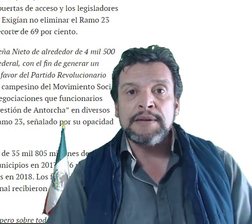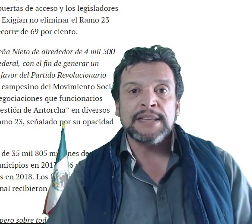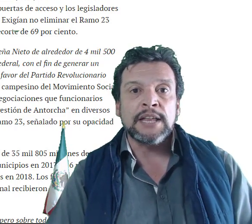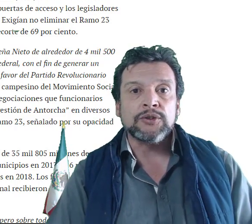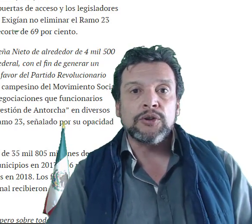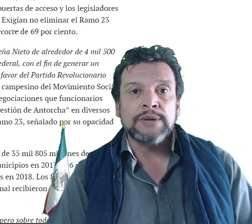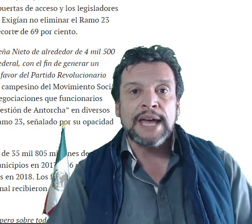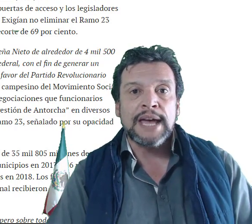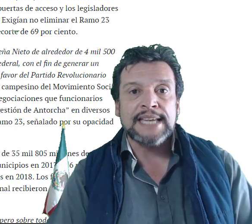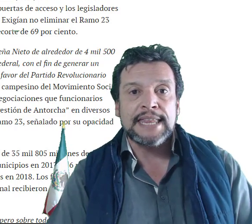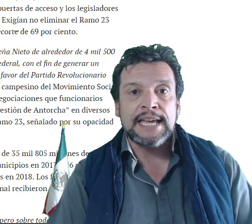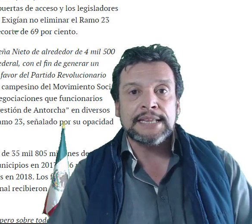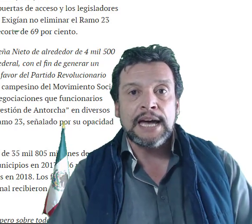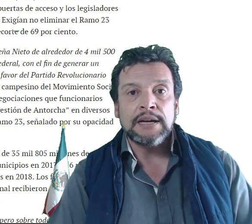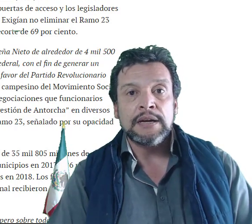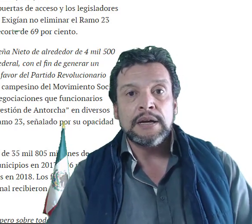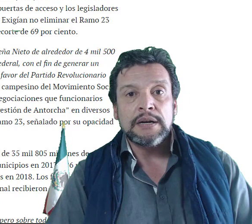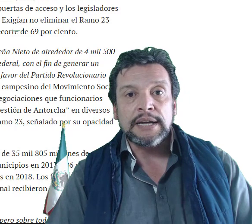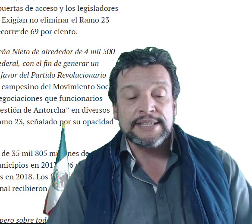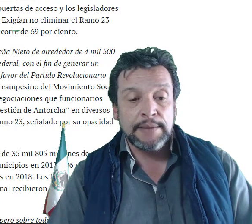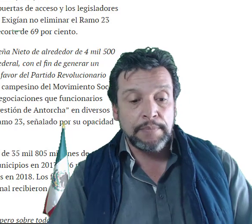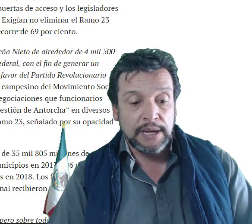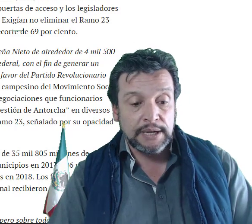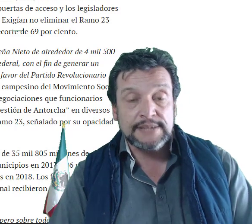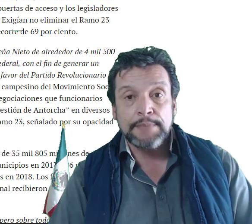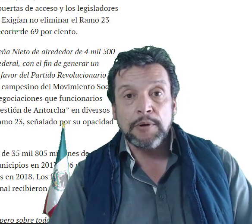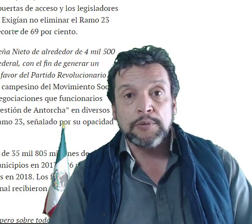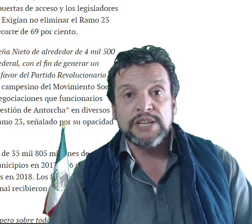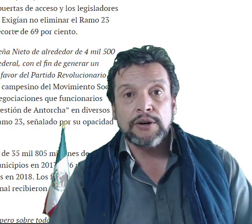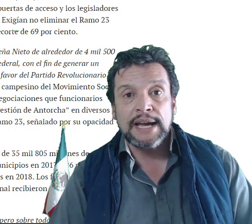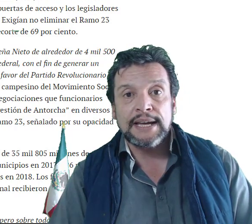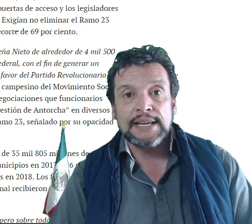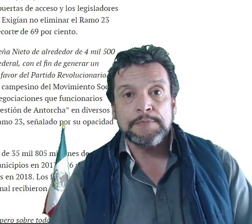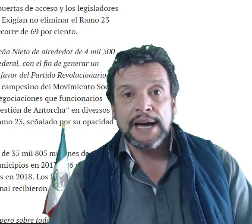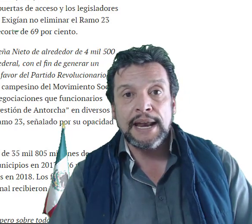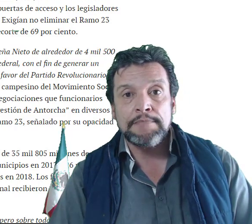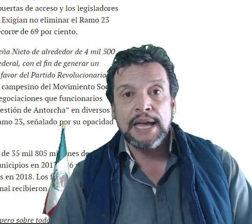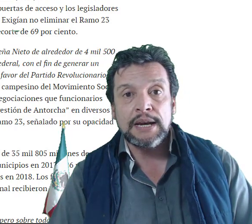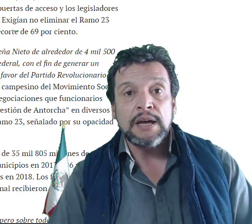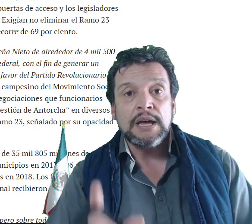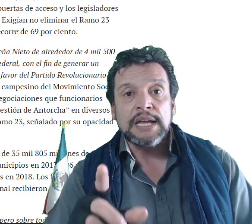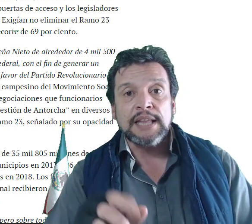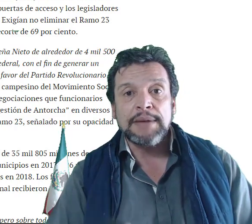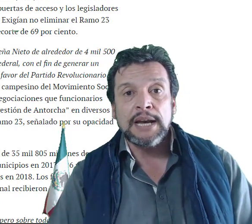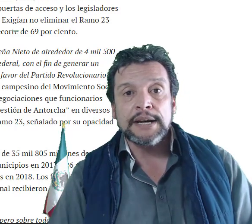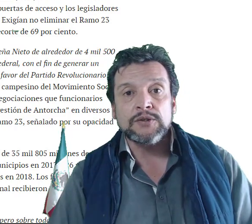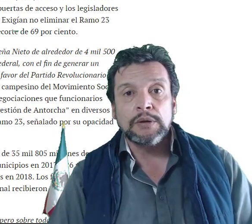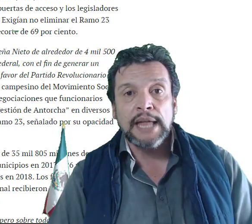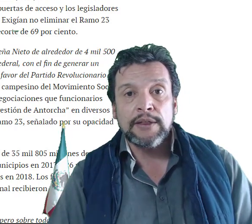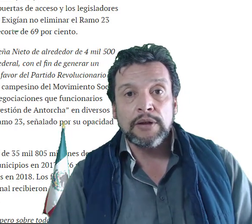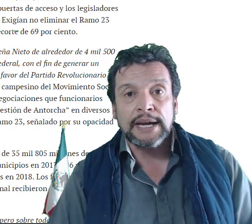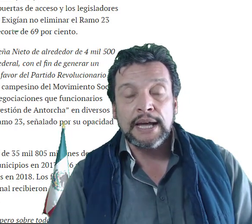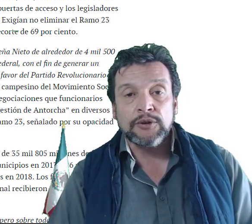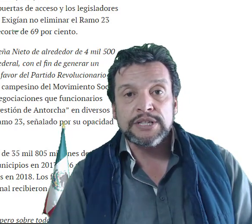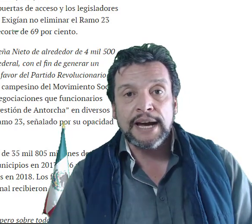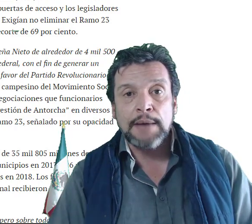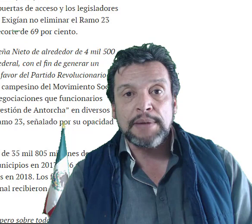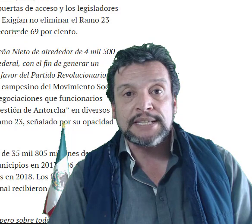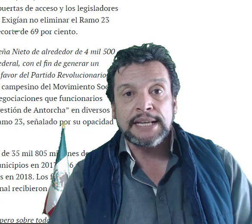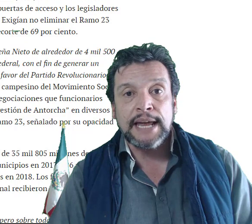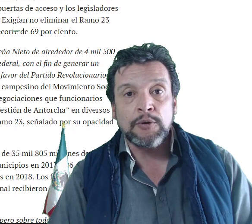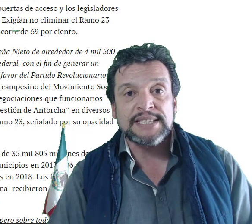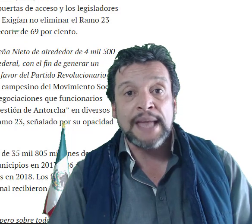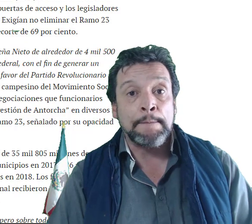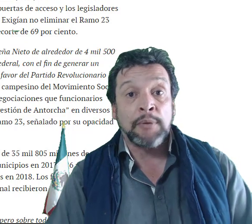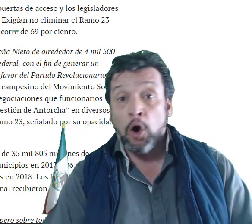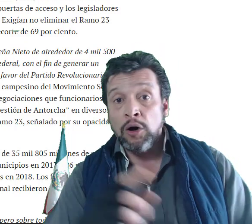que viven dentro de una casa digna que sé que se propusieron a que les pagaran bien y también el resultado de que antorcha campesina